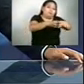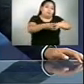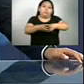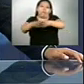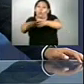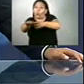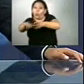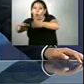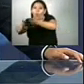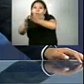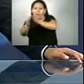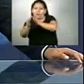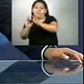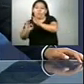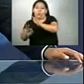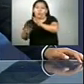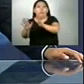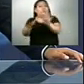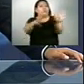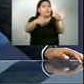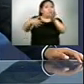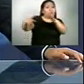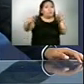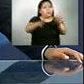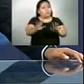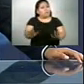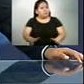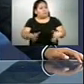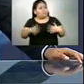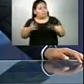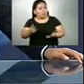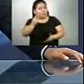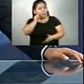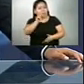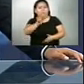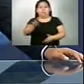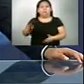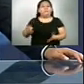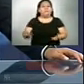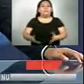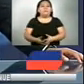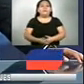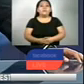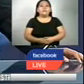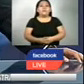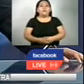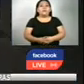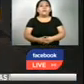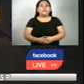a los fuertes vientos registrados en algunas zonas. Conozcamos cuál es su situación al respecto.